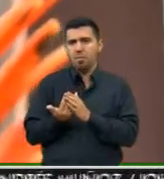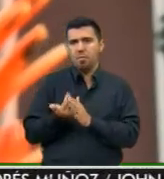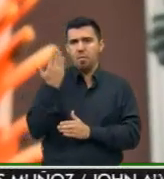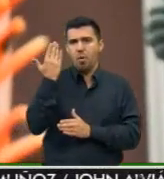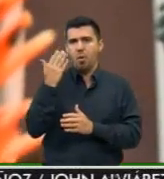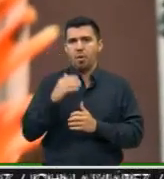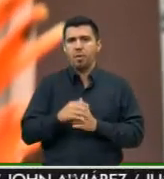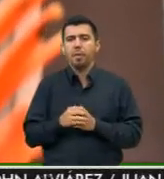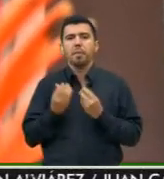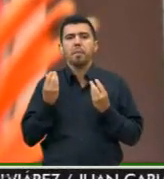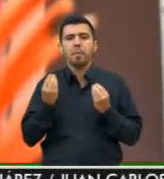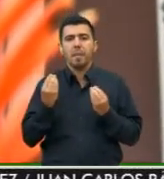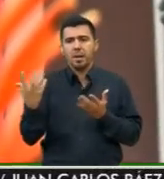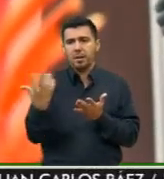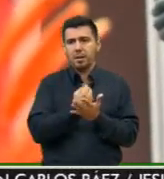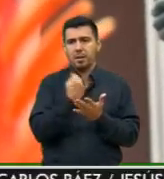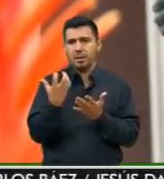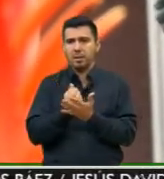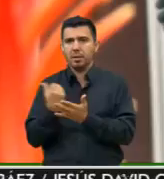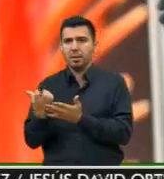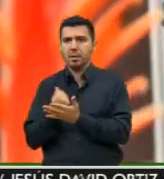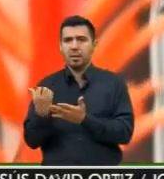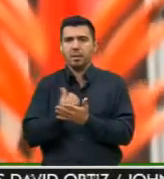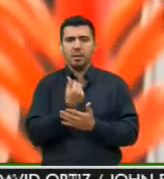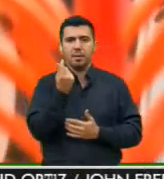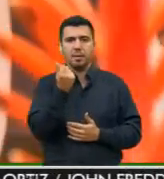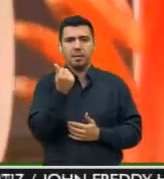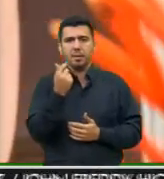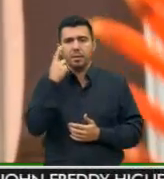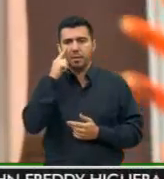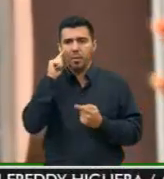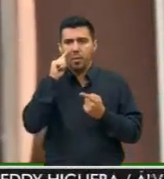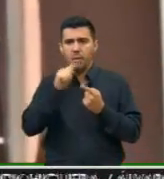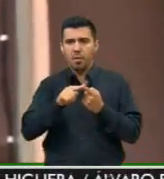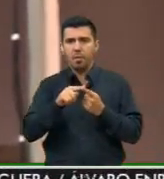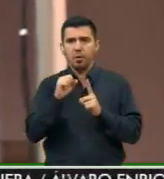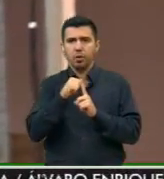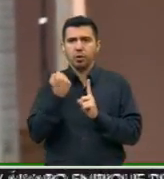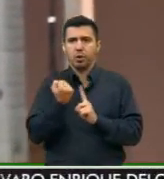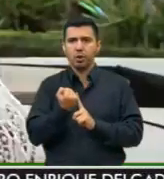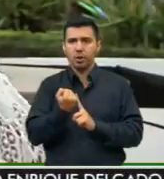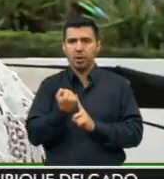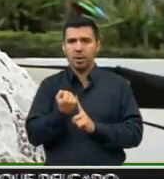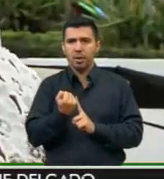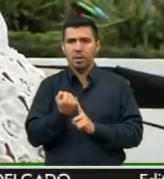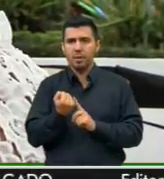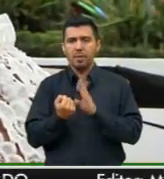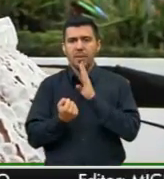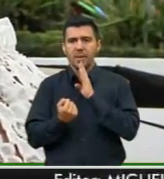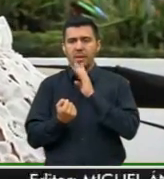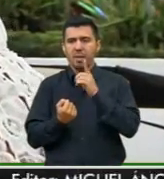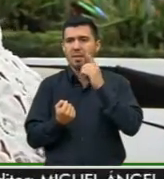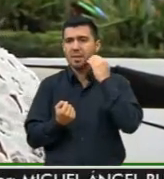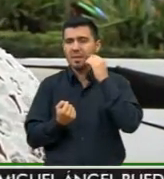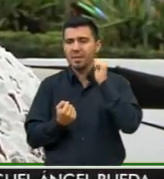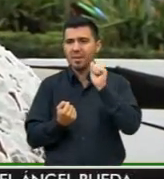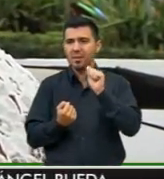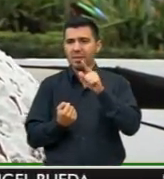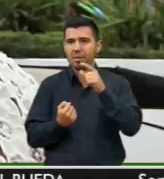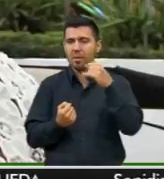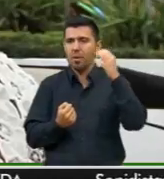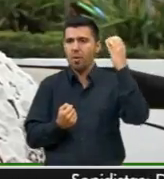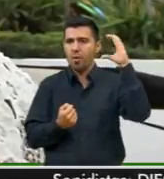recauda fondos para entidades sin ánimo de lucro pero con importantes objetivos sociales se trae la señorita colombia las cinco finalistas